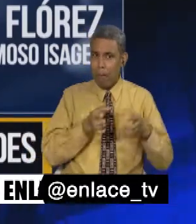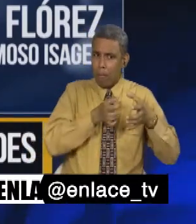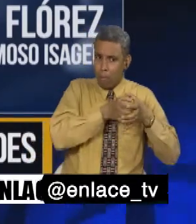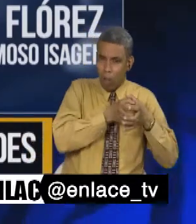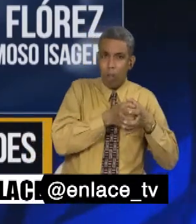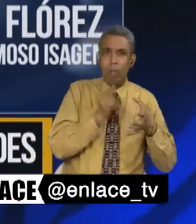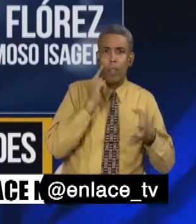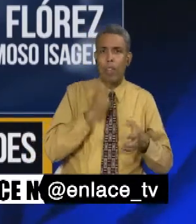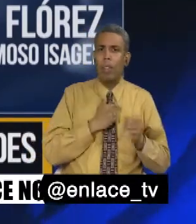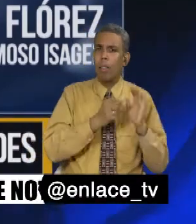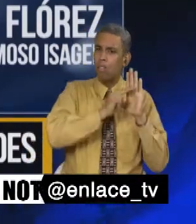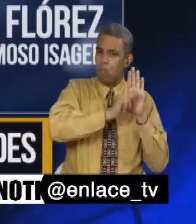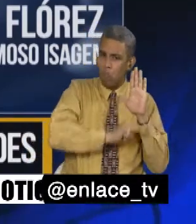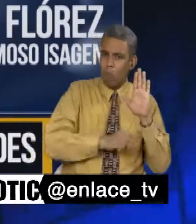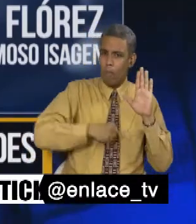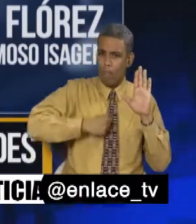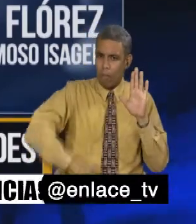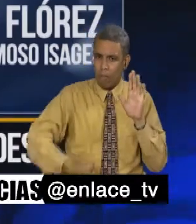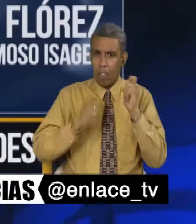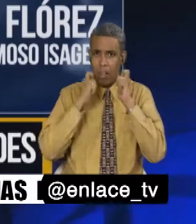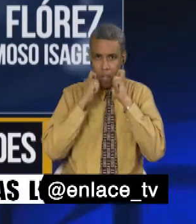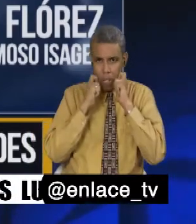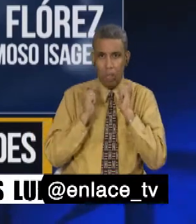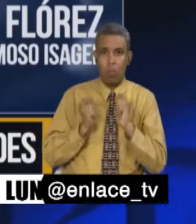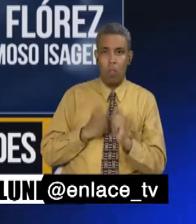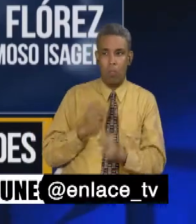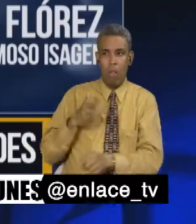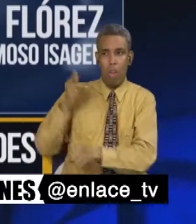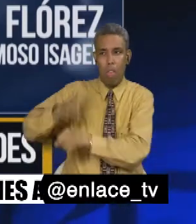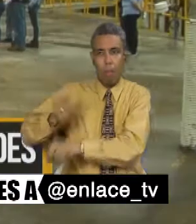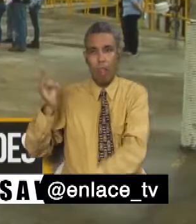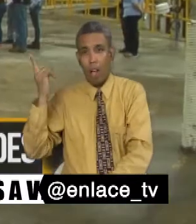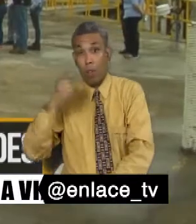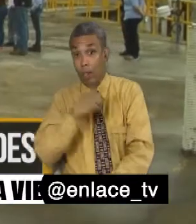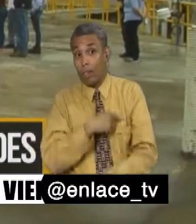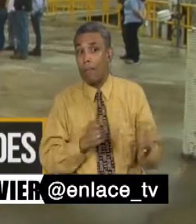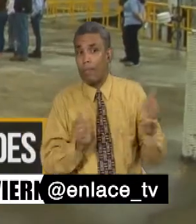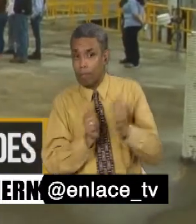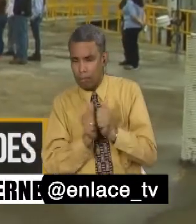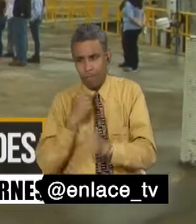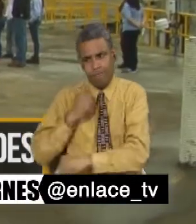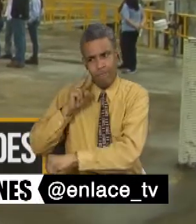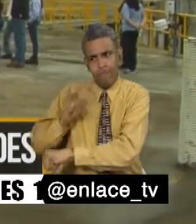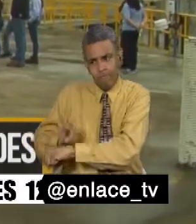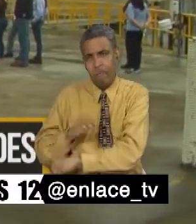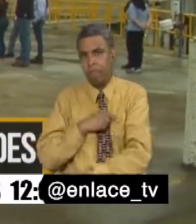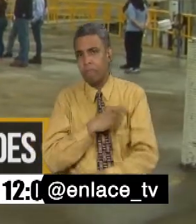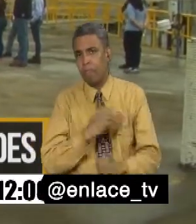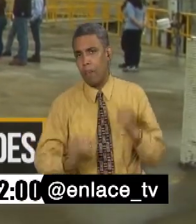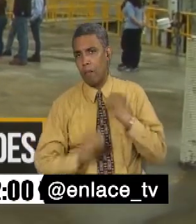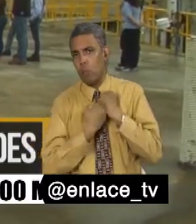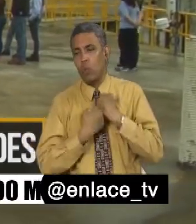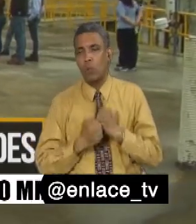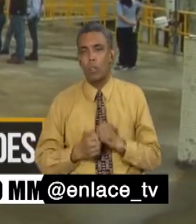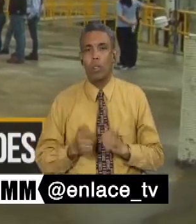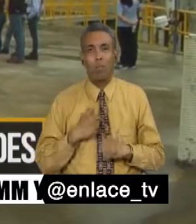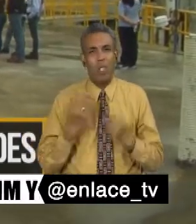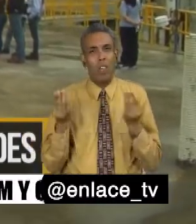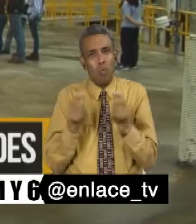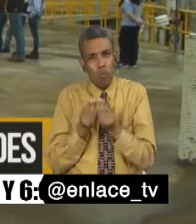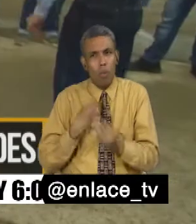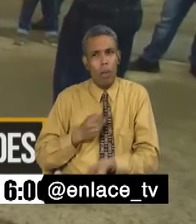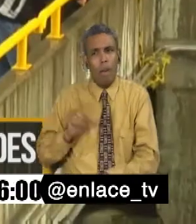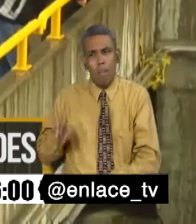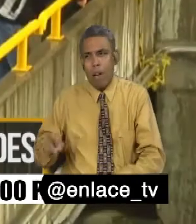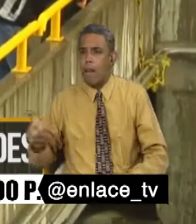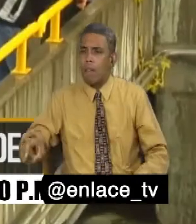de las condiciones técnicas en que actualmente se encuentra la planta durante su proceso de vertimiento. Las comunidades hicieron un recorrido por la zona de presa y